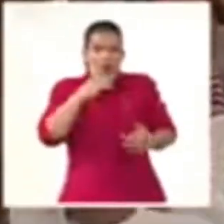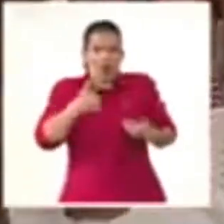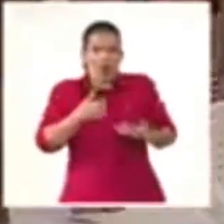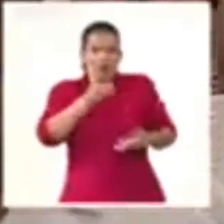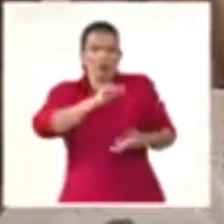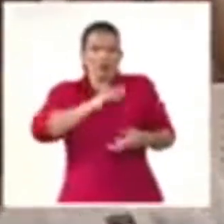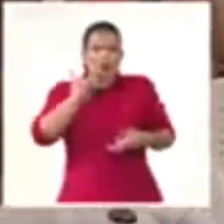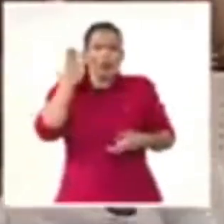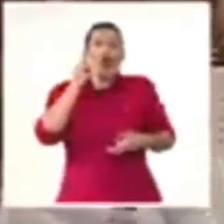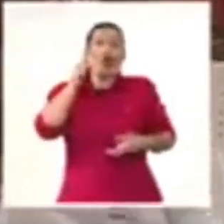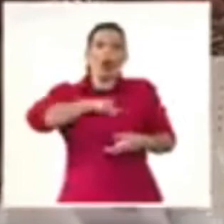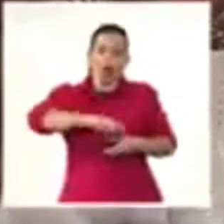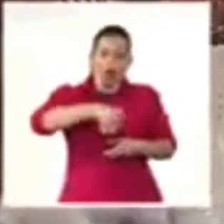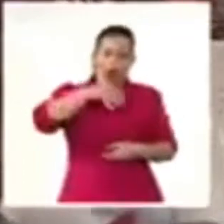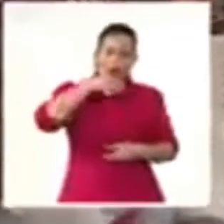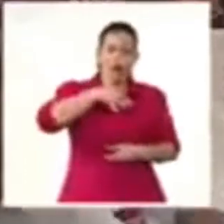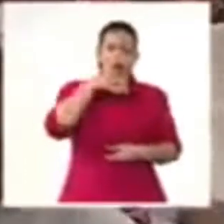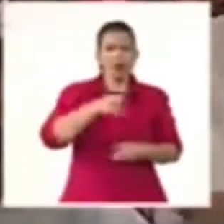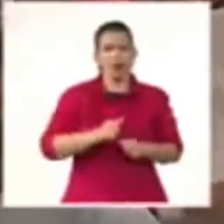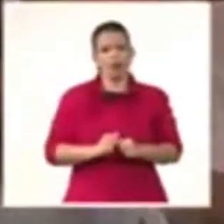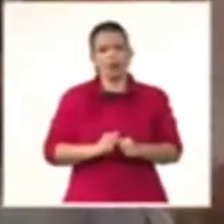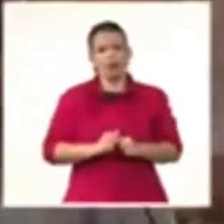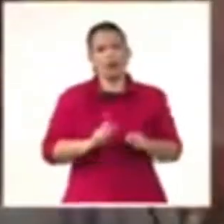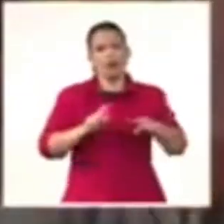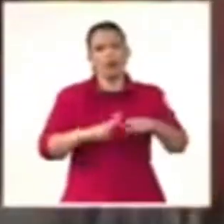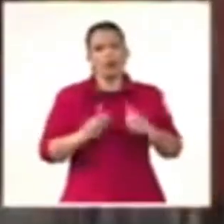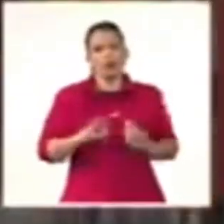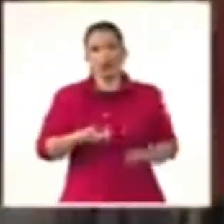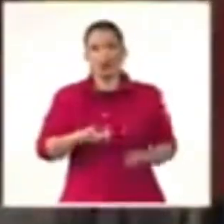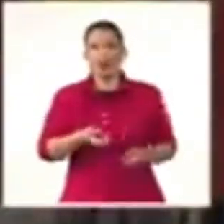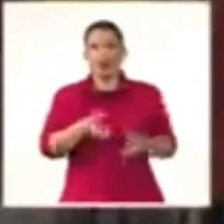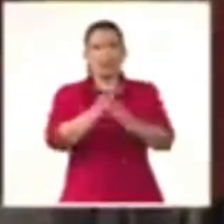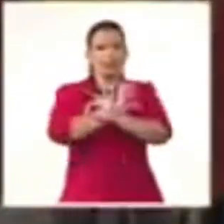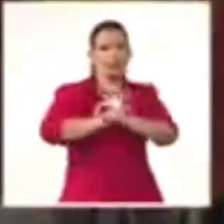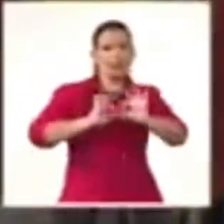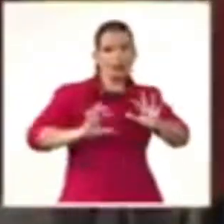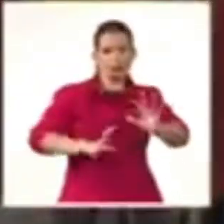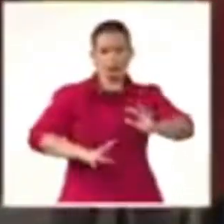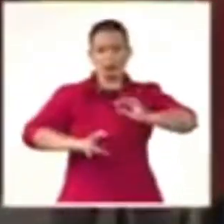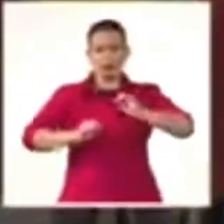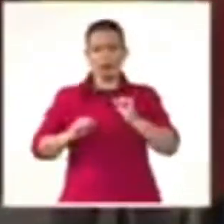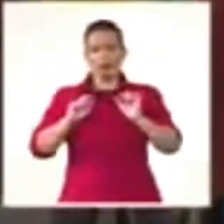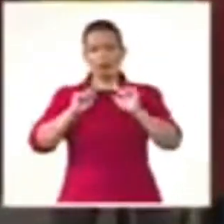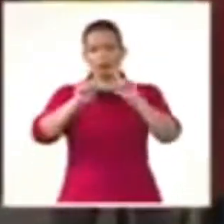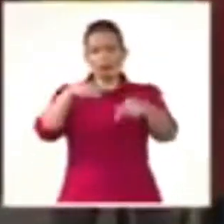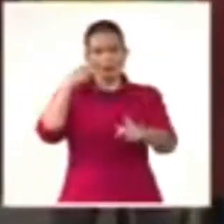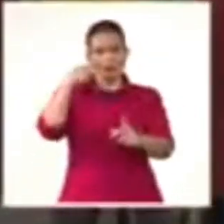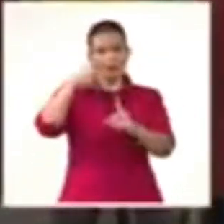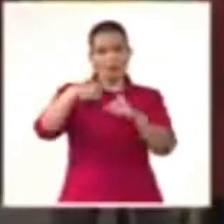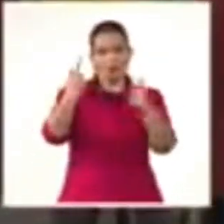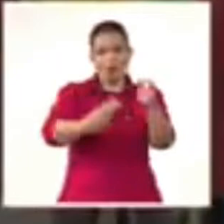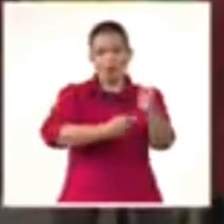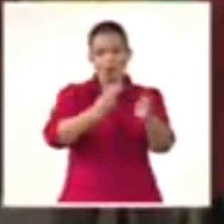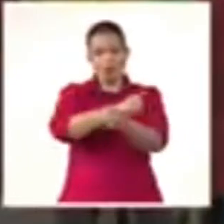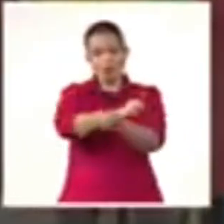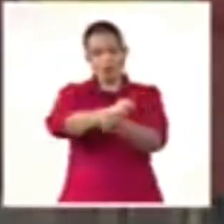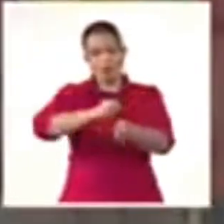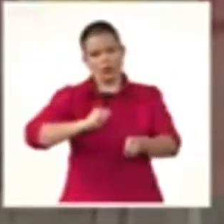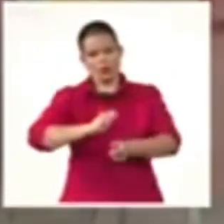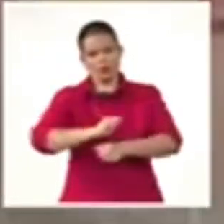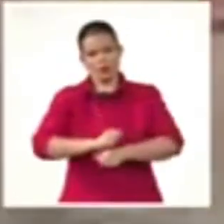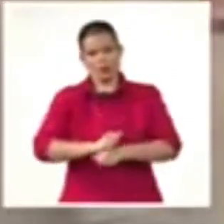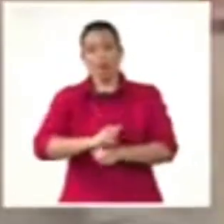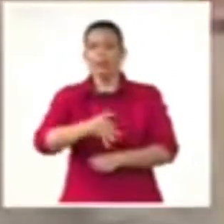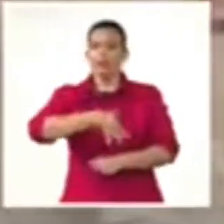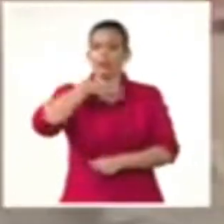cuarteles con sencillos fusiles y un arsenal de ideas. La lógica imperial, de la que hemos hablado en